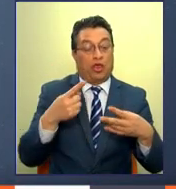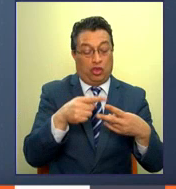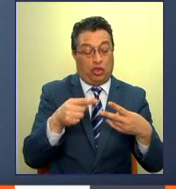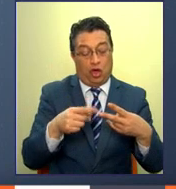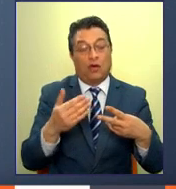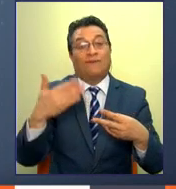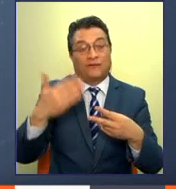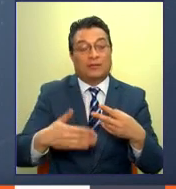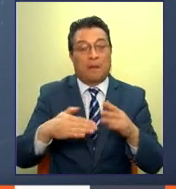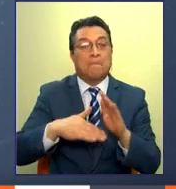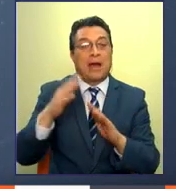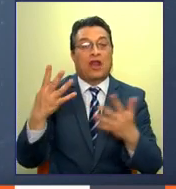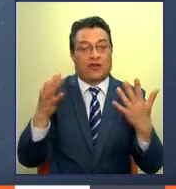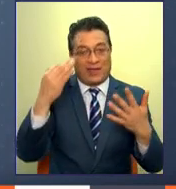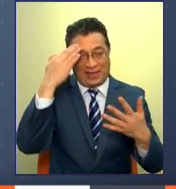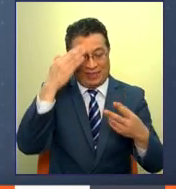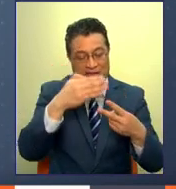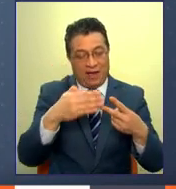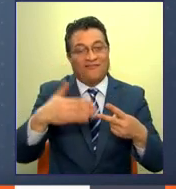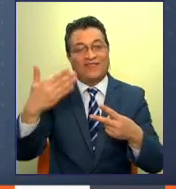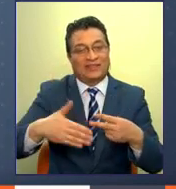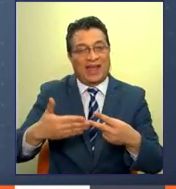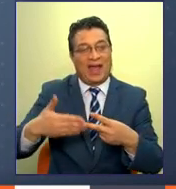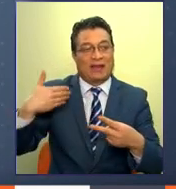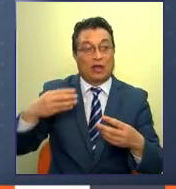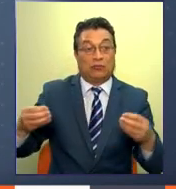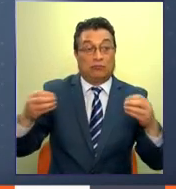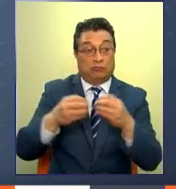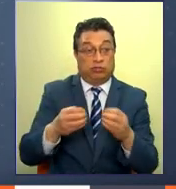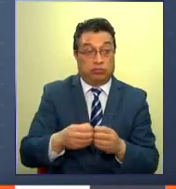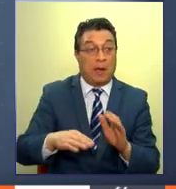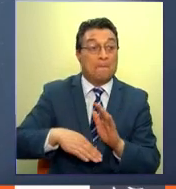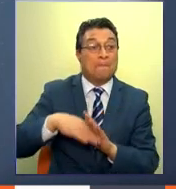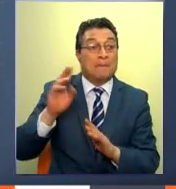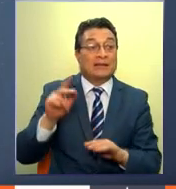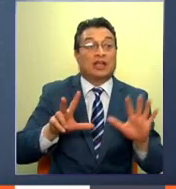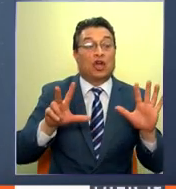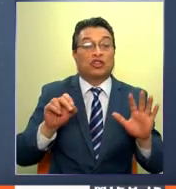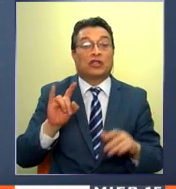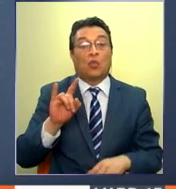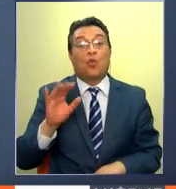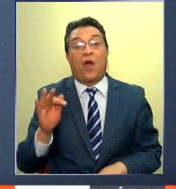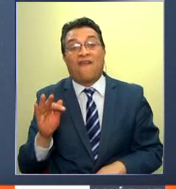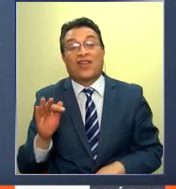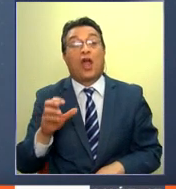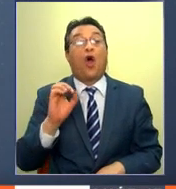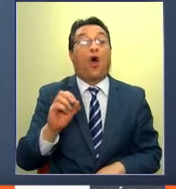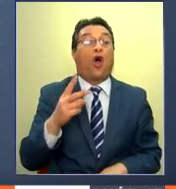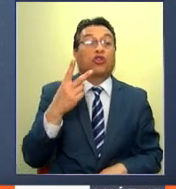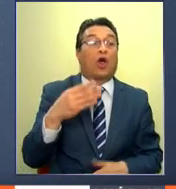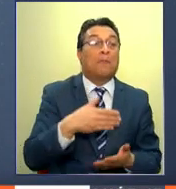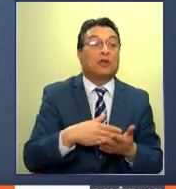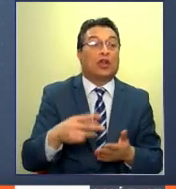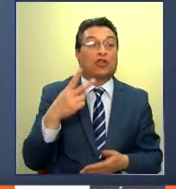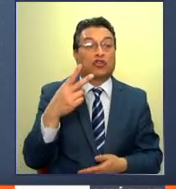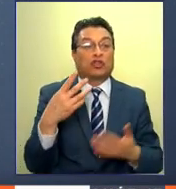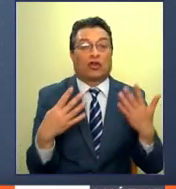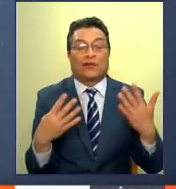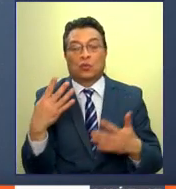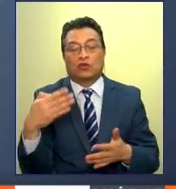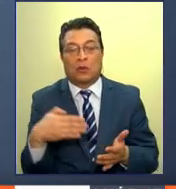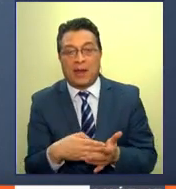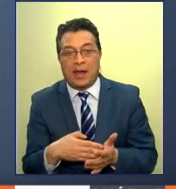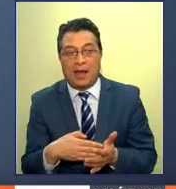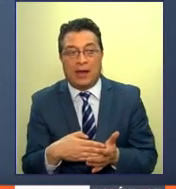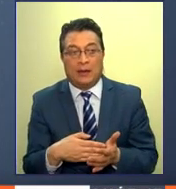por más de 90 días corridos, que sumen en total más de 80 UF o 2.294.000 pesos,